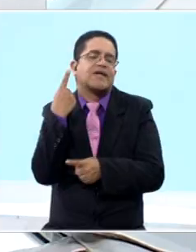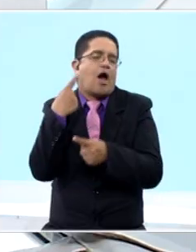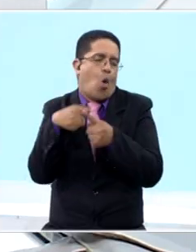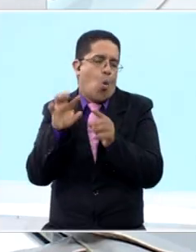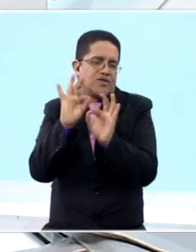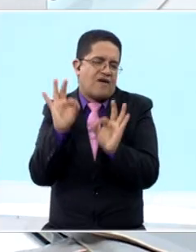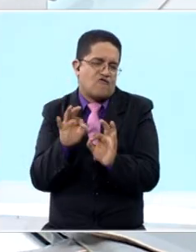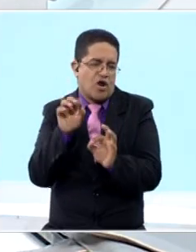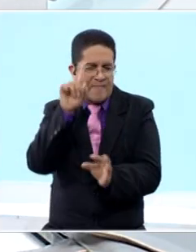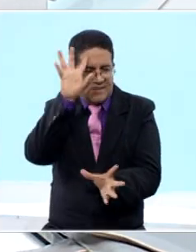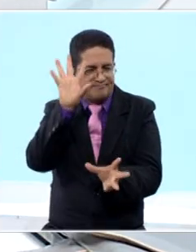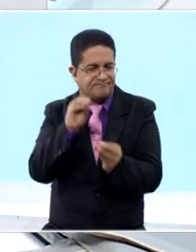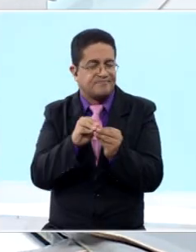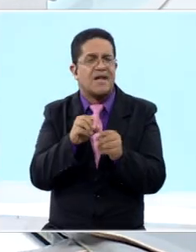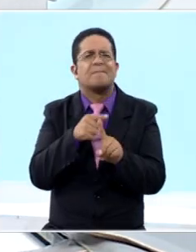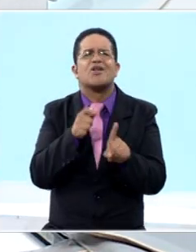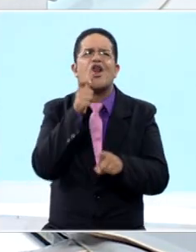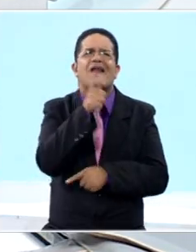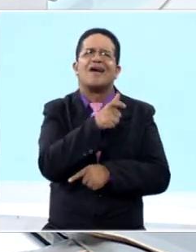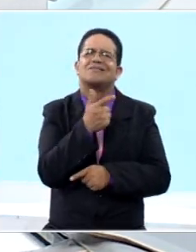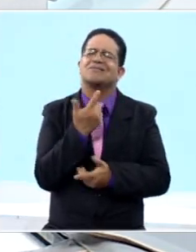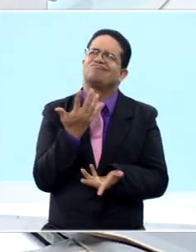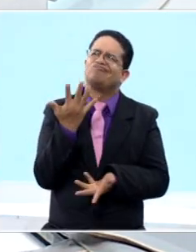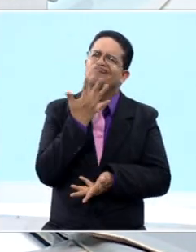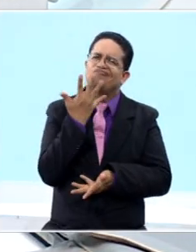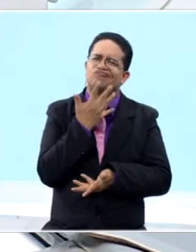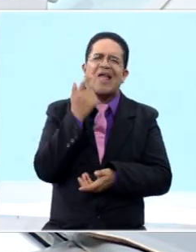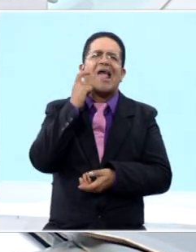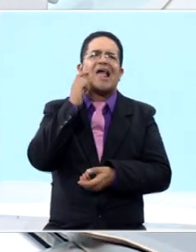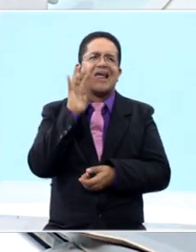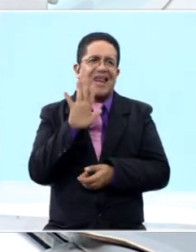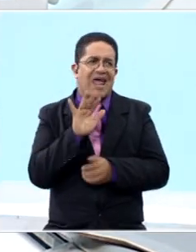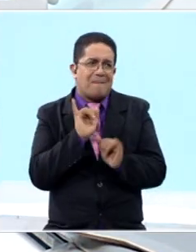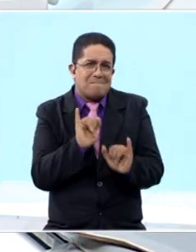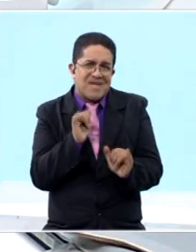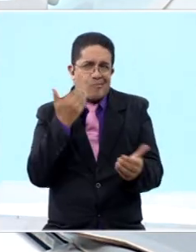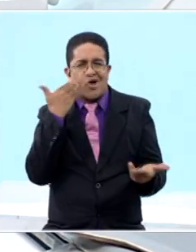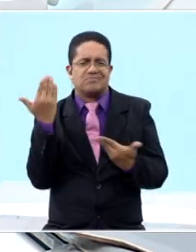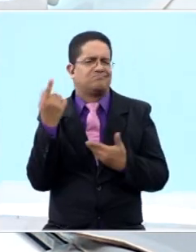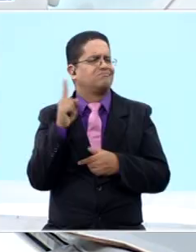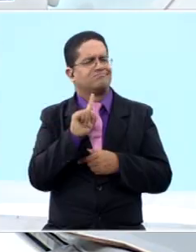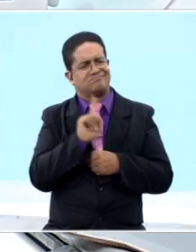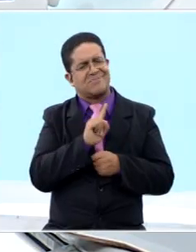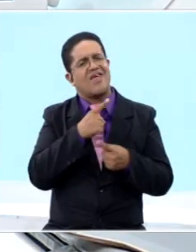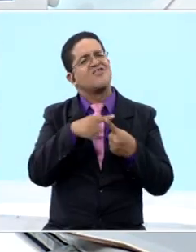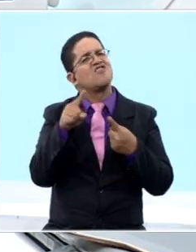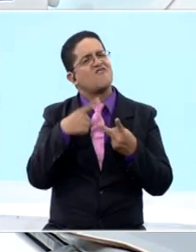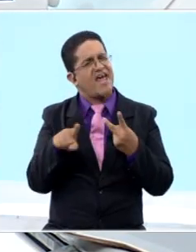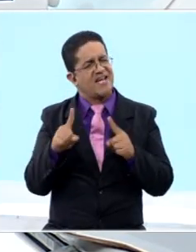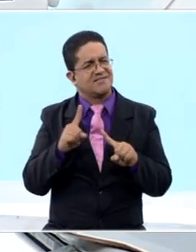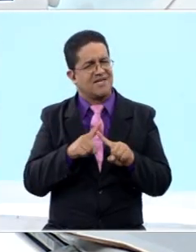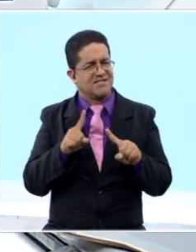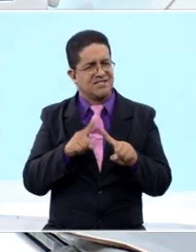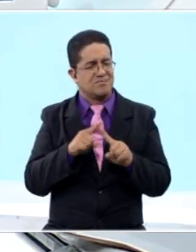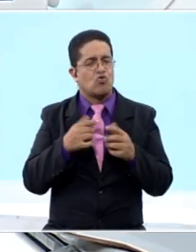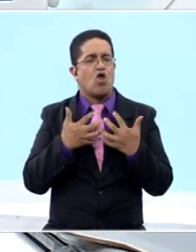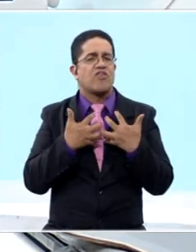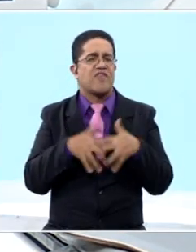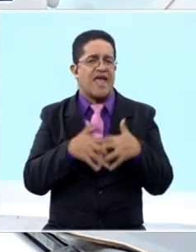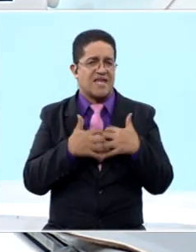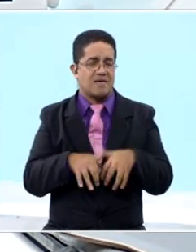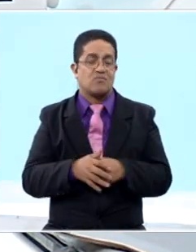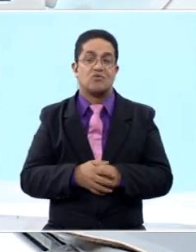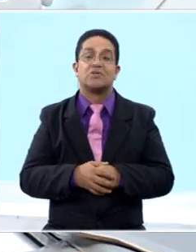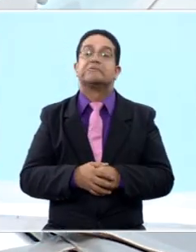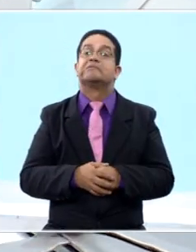Pero sí es importante, que la gente a veces dice medicina nuclear y cree que es un solo equipo. No, hay diferentes tipos de equipamiento y por eso hay diferentes tipos de consideraciones. Y